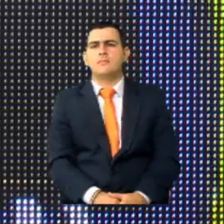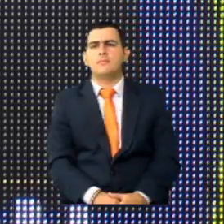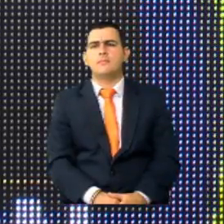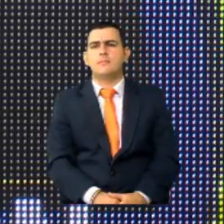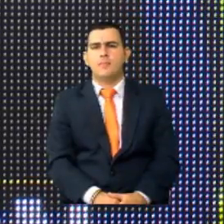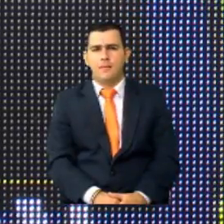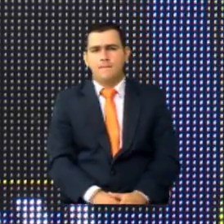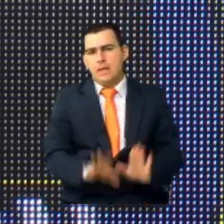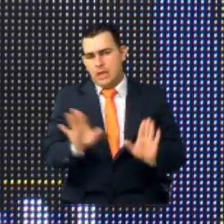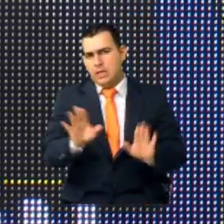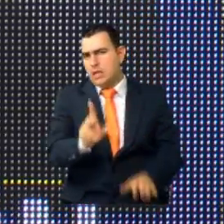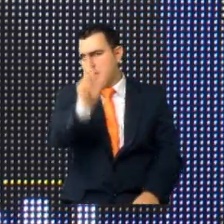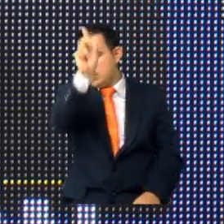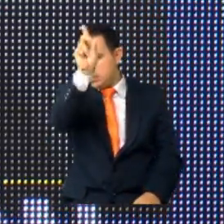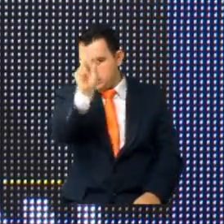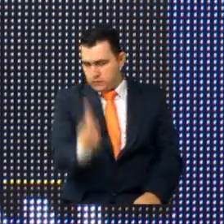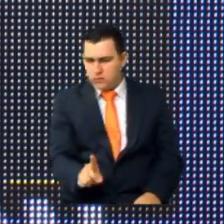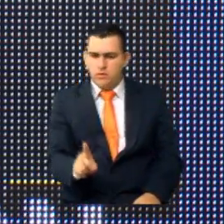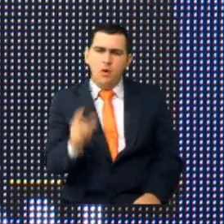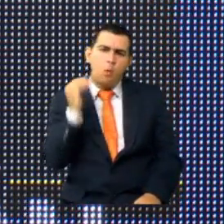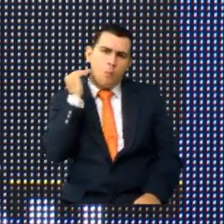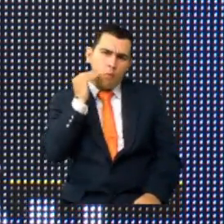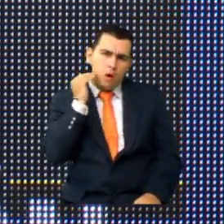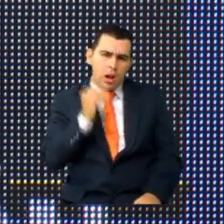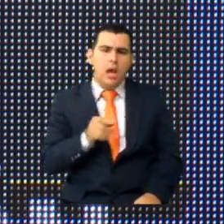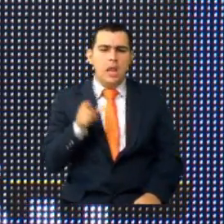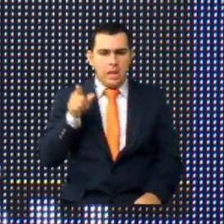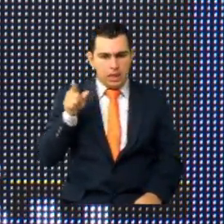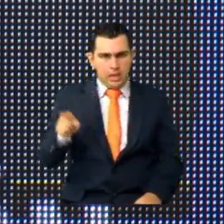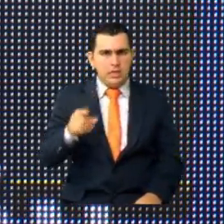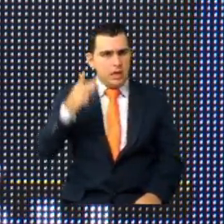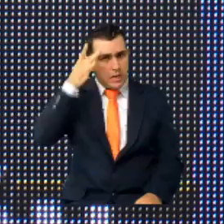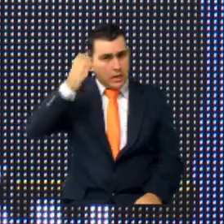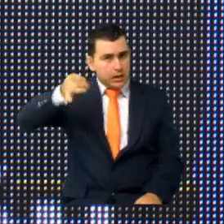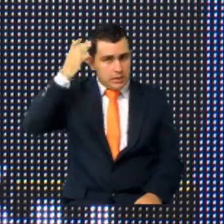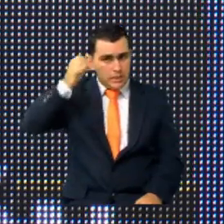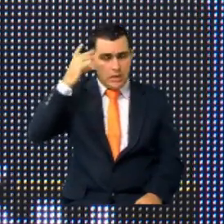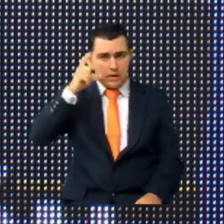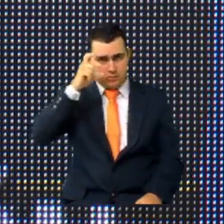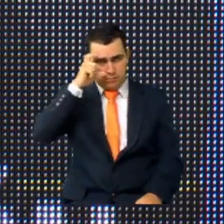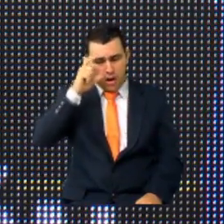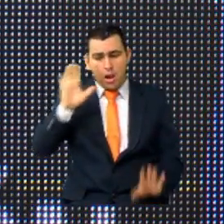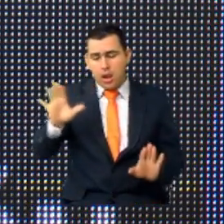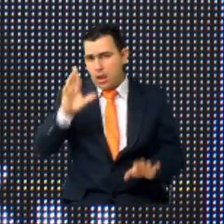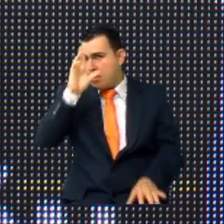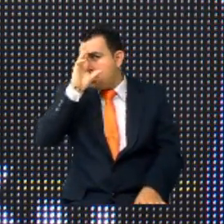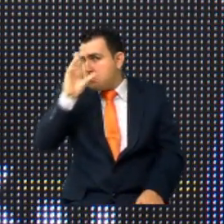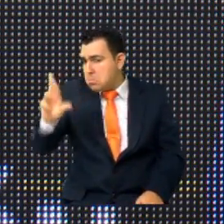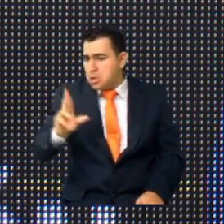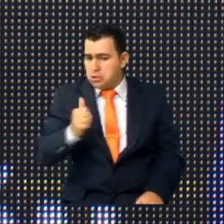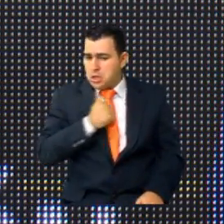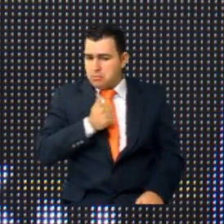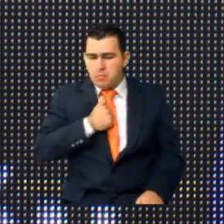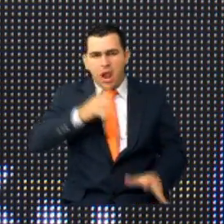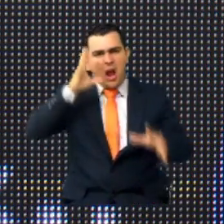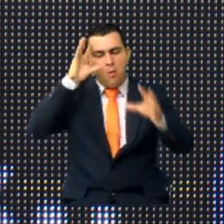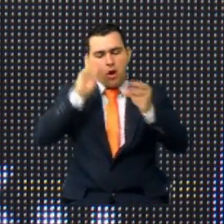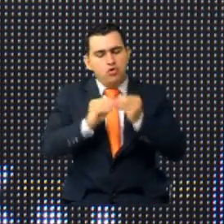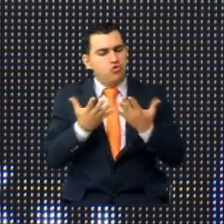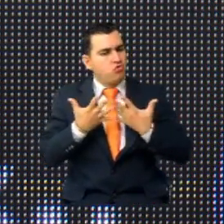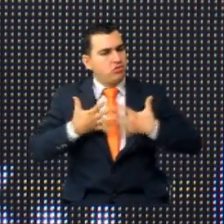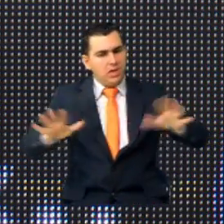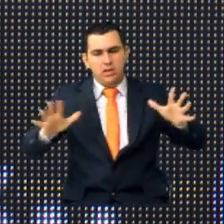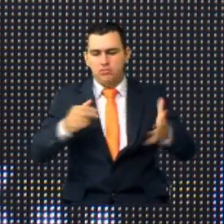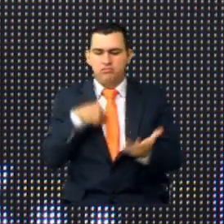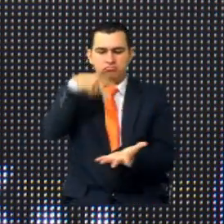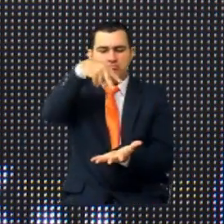Es la posición que acaba de sentar la candidata Liliana Patricia Botero de Cote por el movimiento Barranca Bermeja Social. Ella